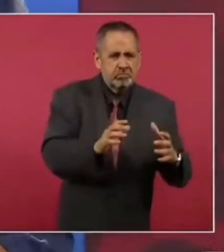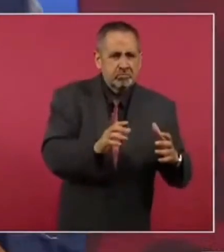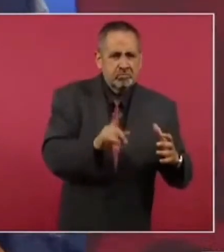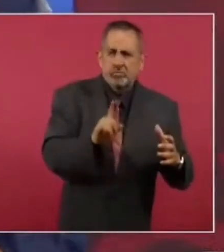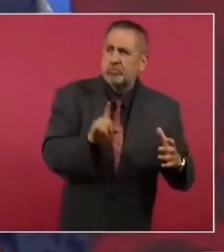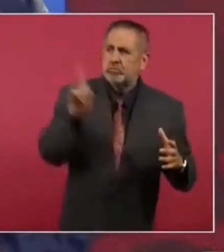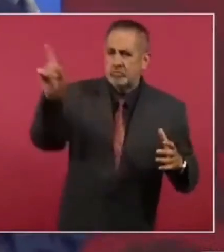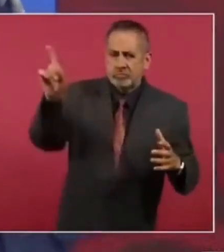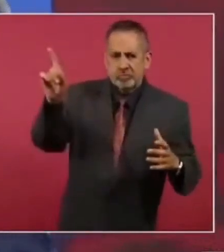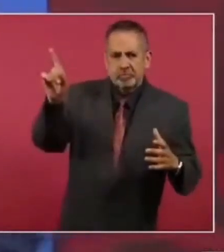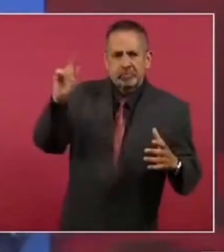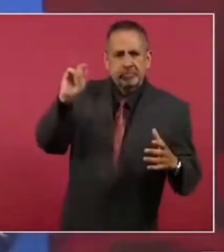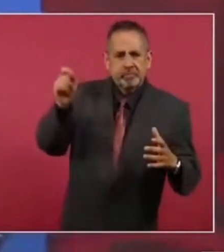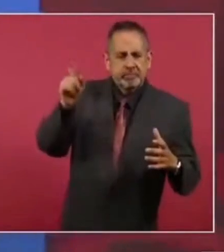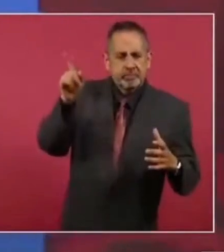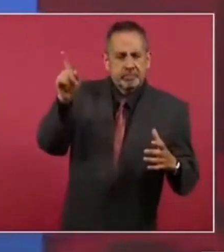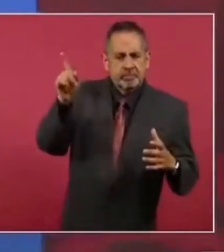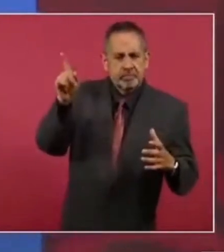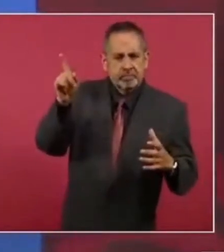que